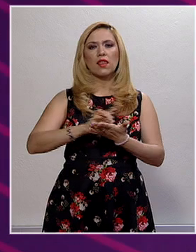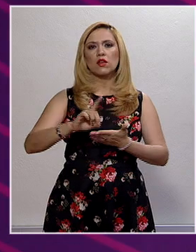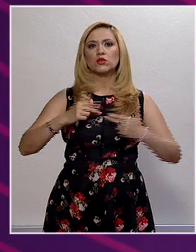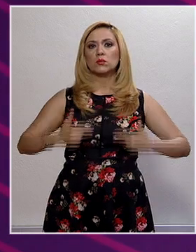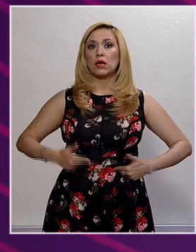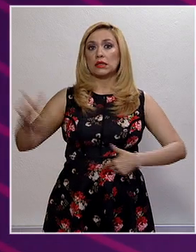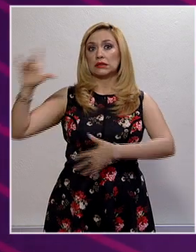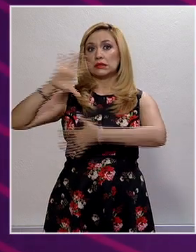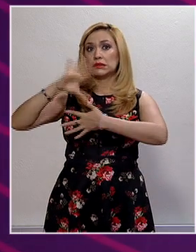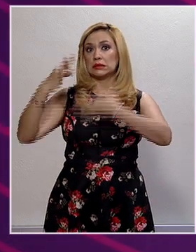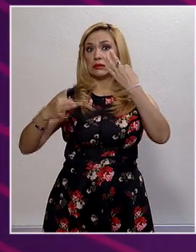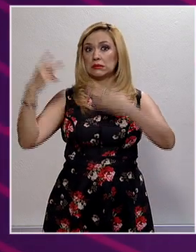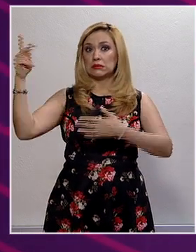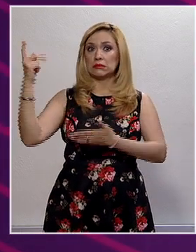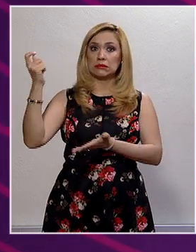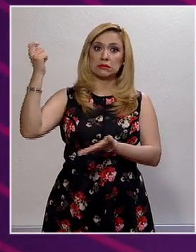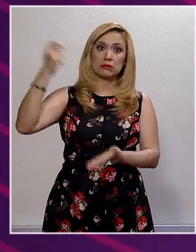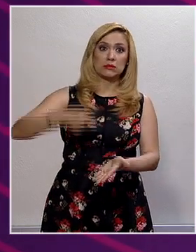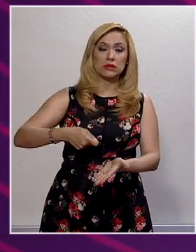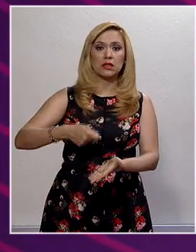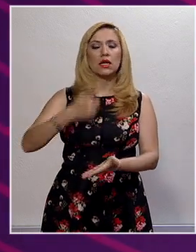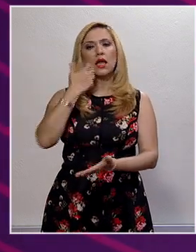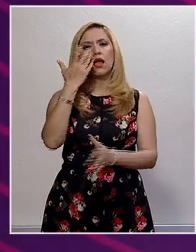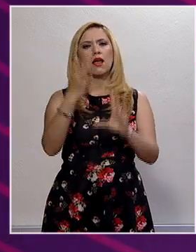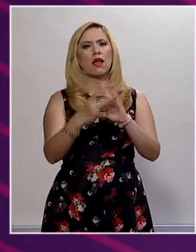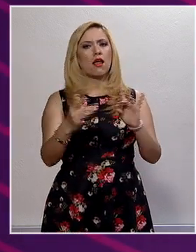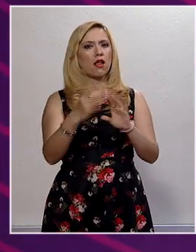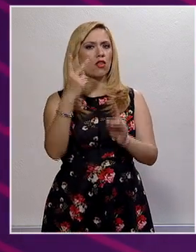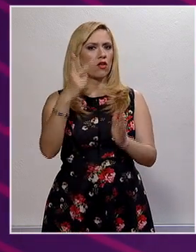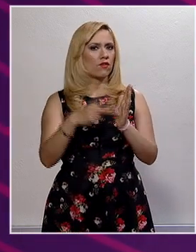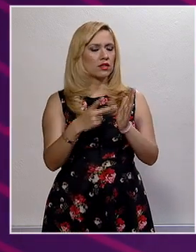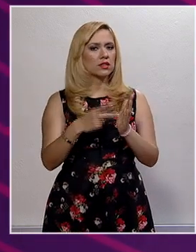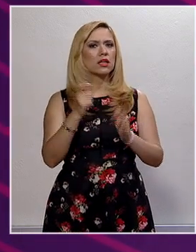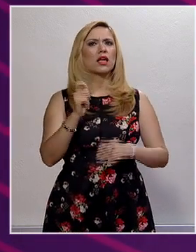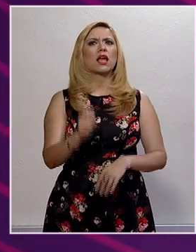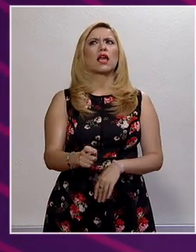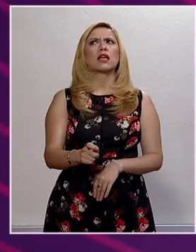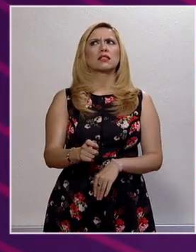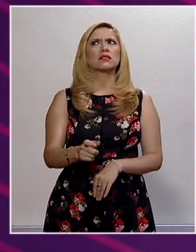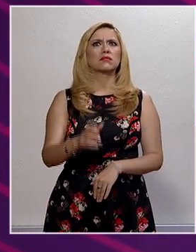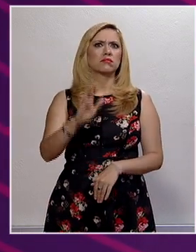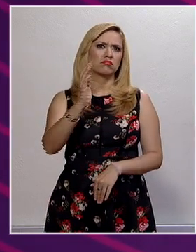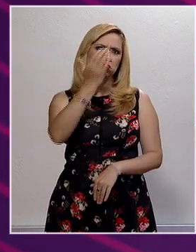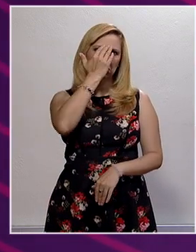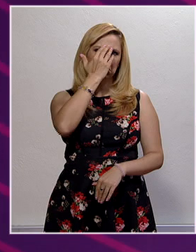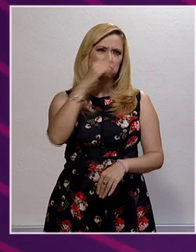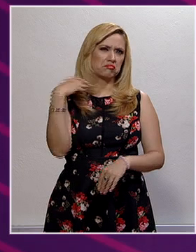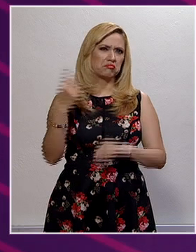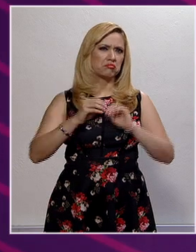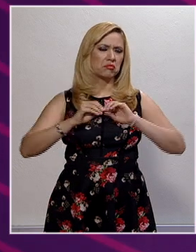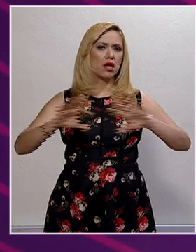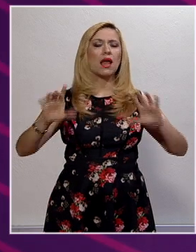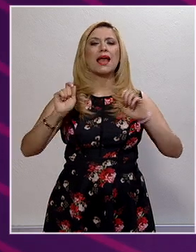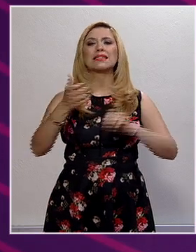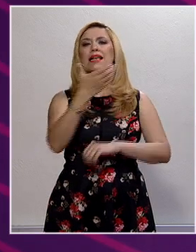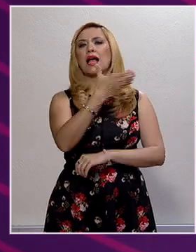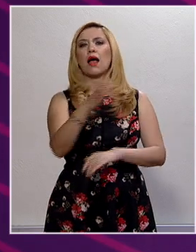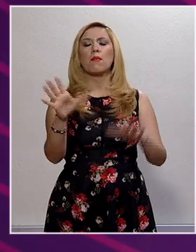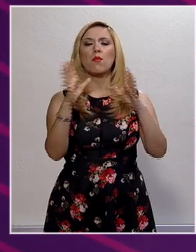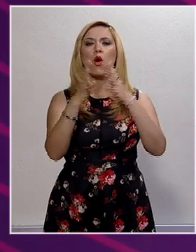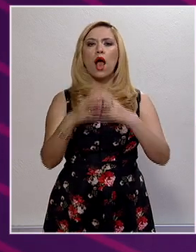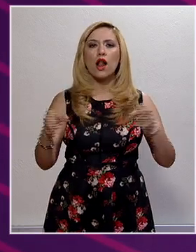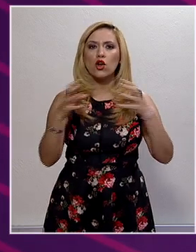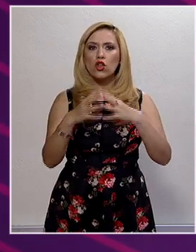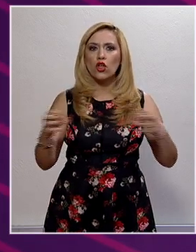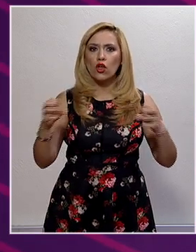muy relevante que está por cumplir 10 años, que es el caso González y otras, mejor conocido como Campo Algodonero. Para